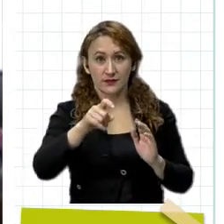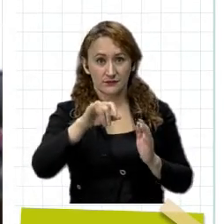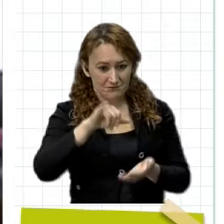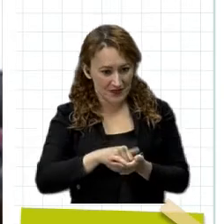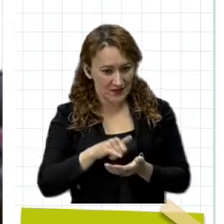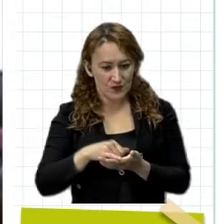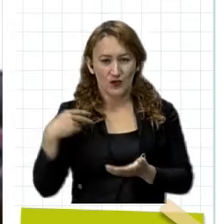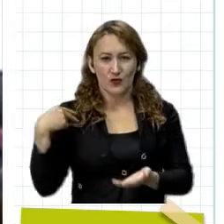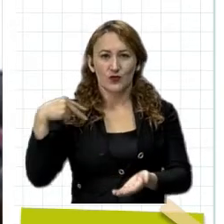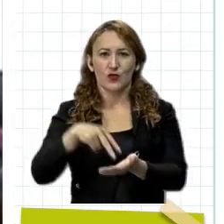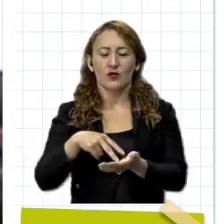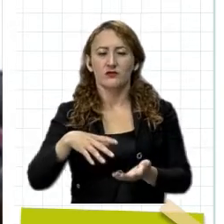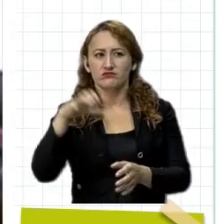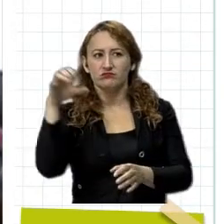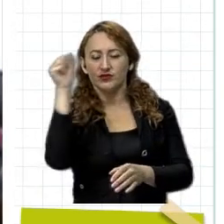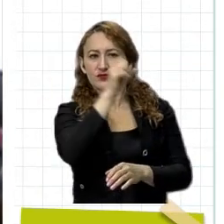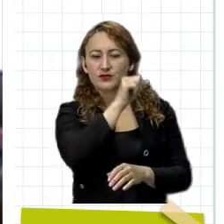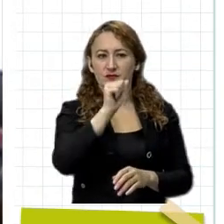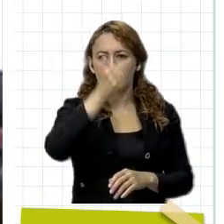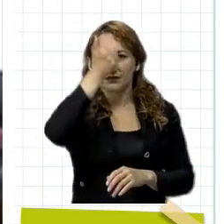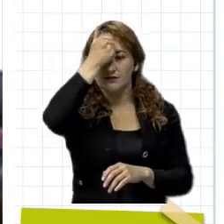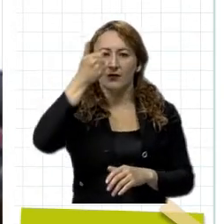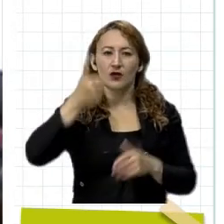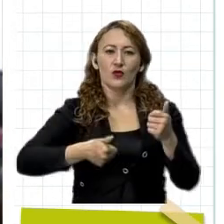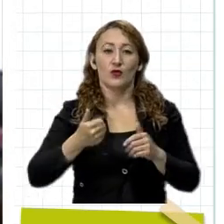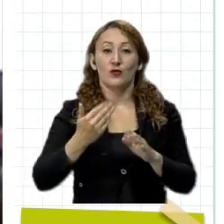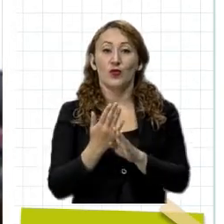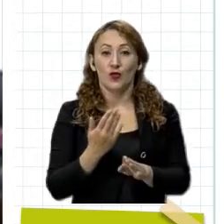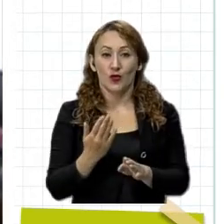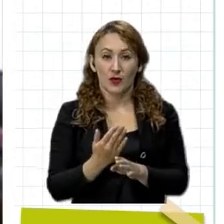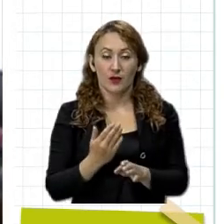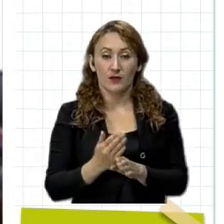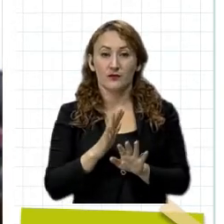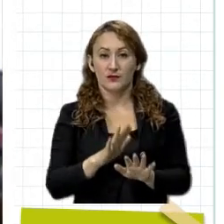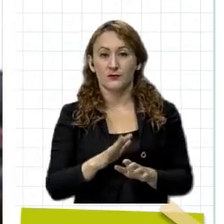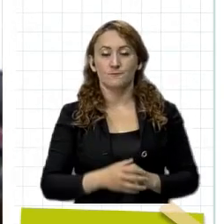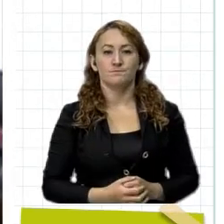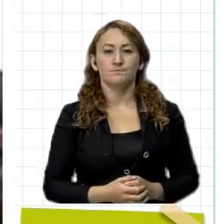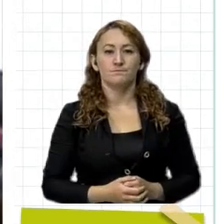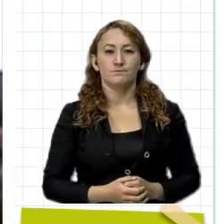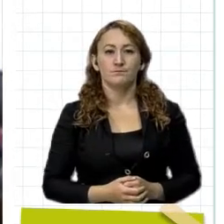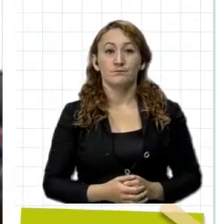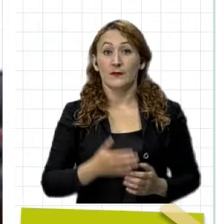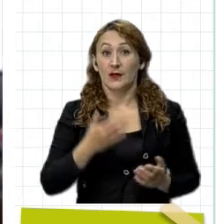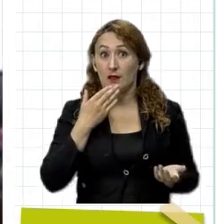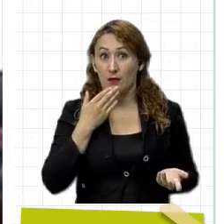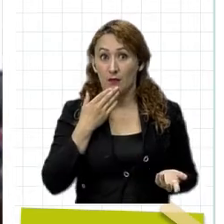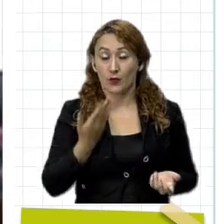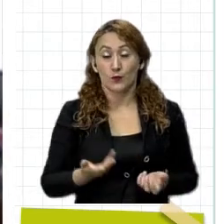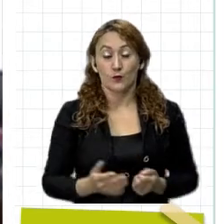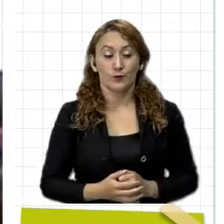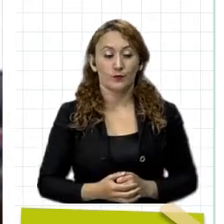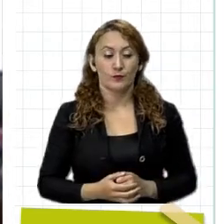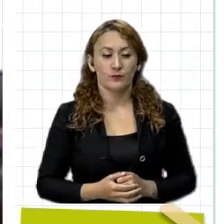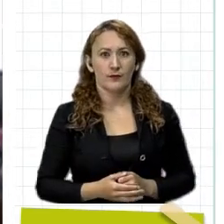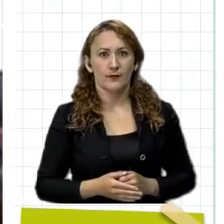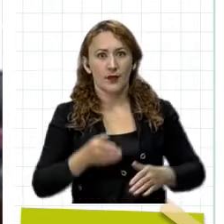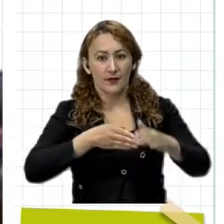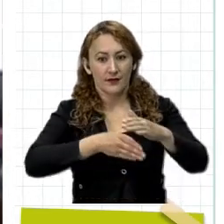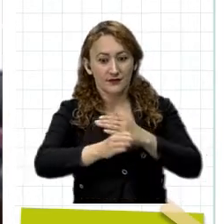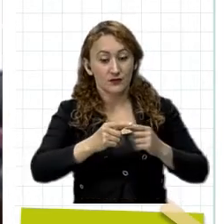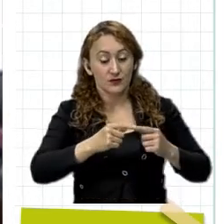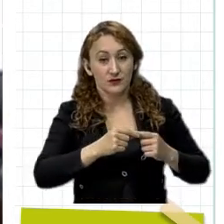autores identifican algunas de las principales problemáticas en este ámbito. Por ejemplo, el acceso